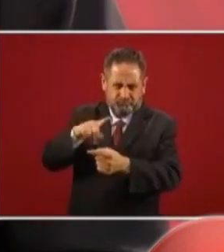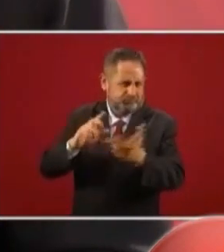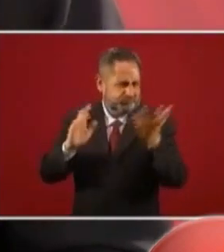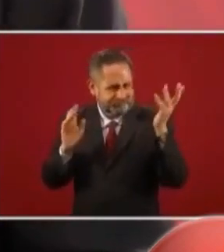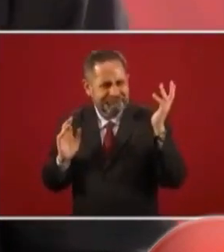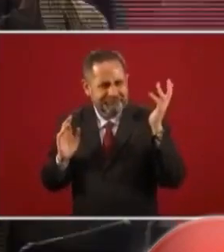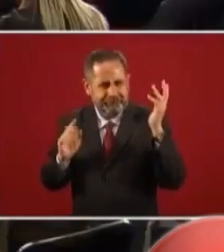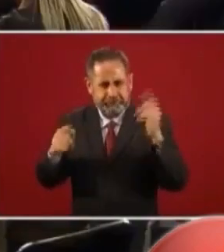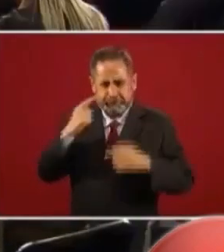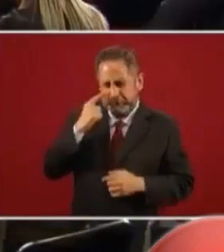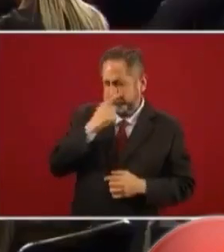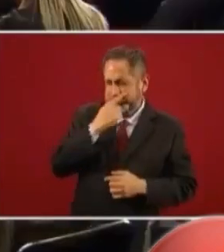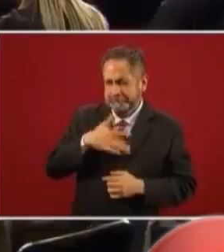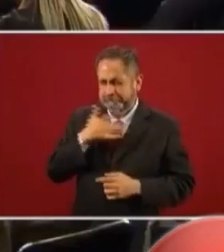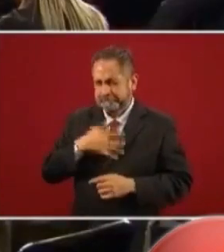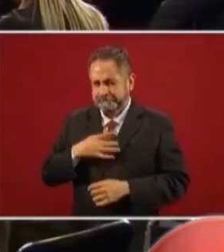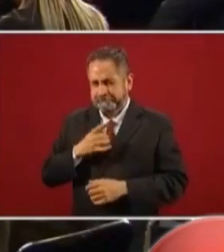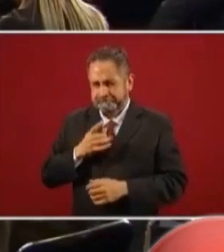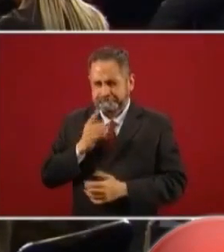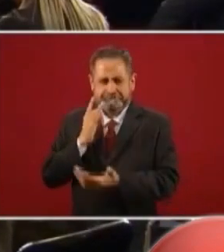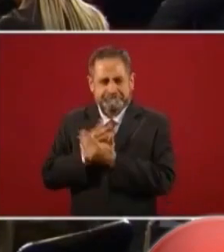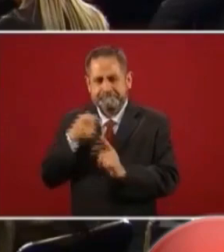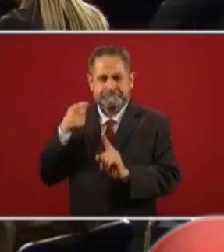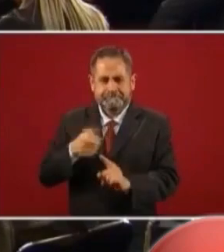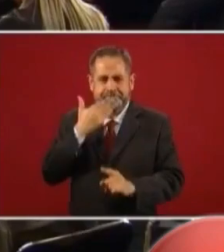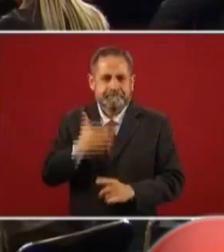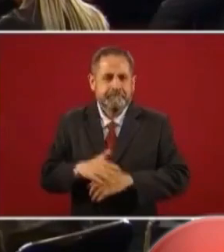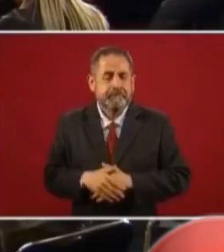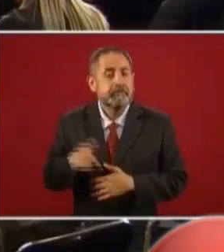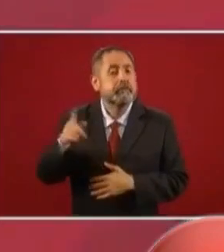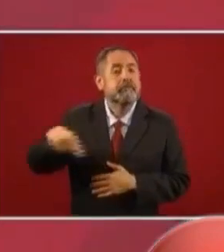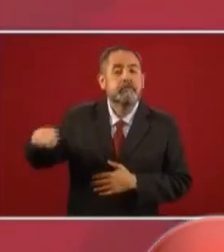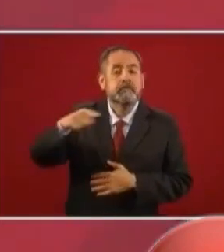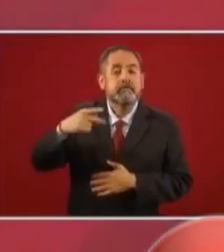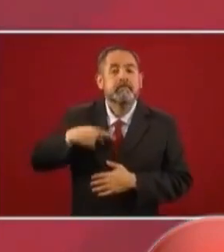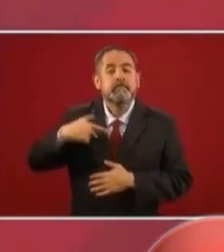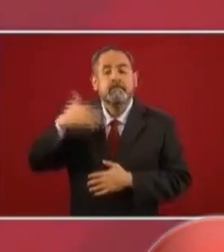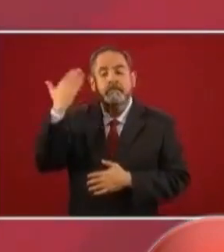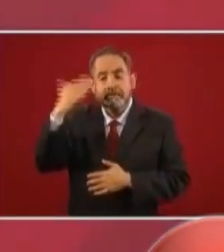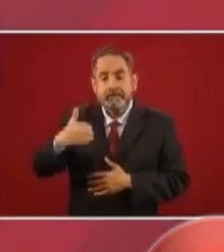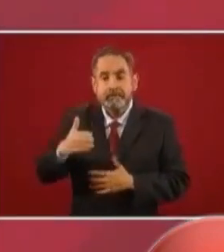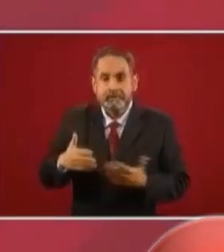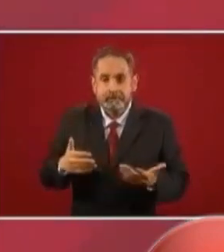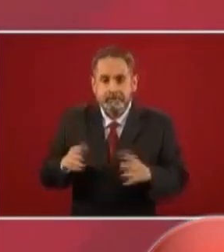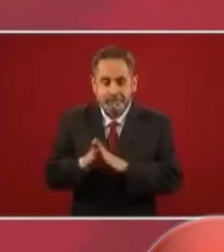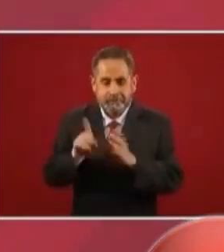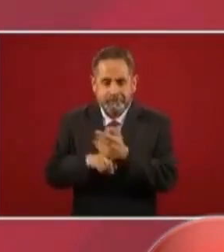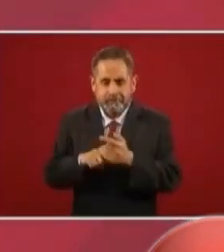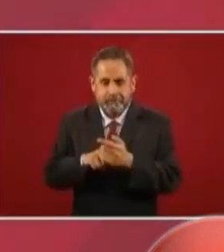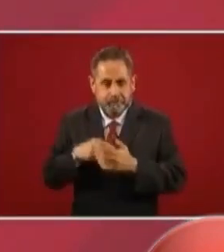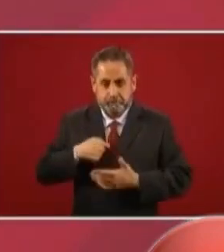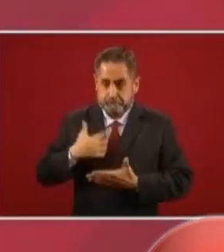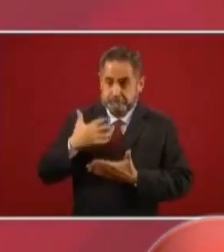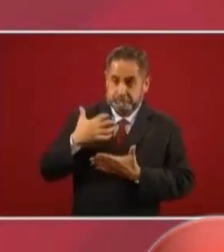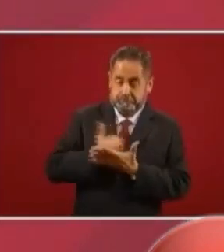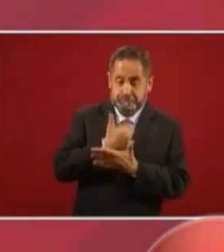tiene un instinto certero, sabía que si se ganaba la